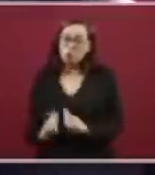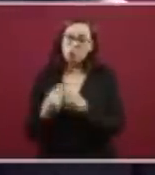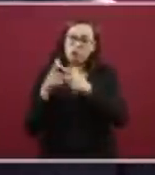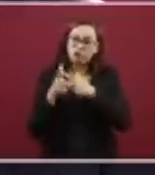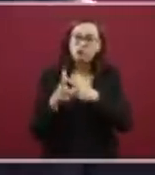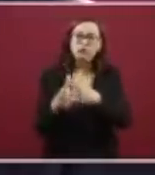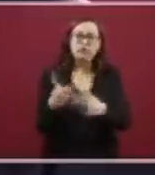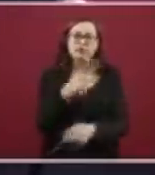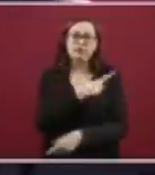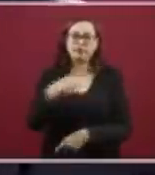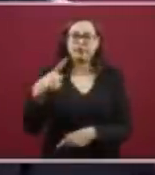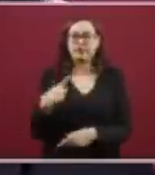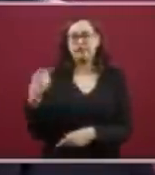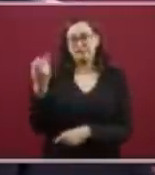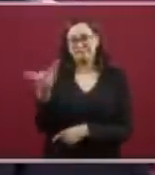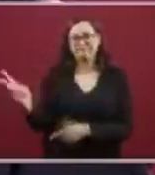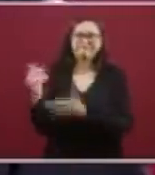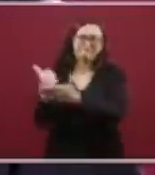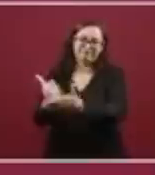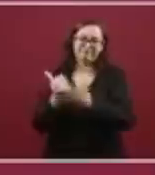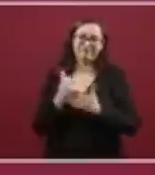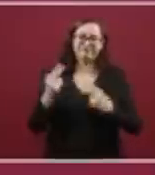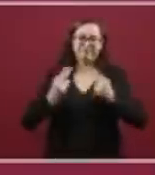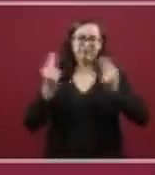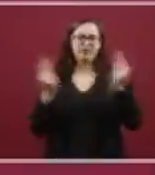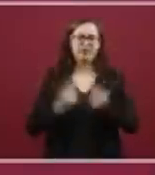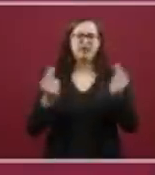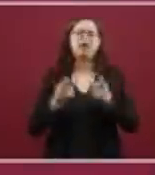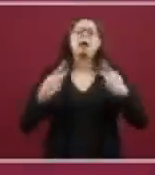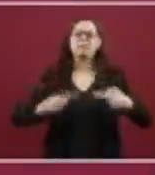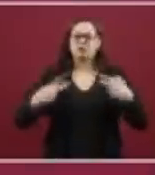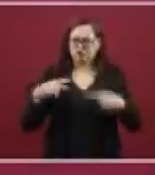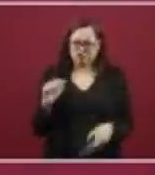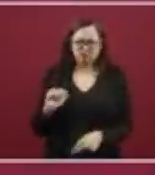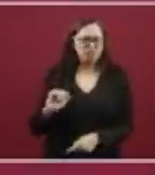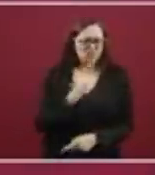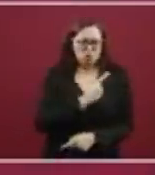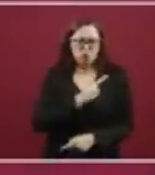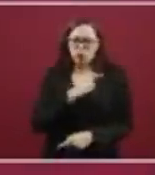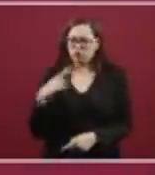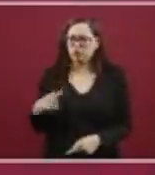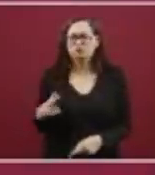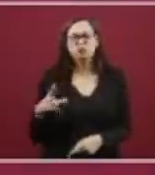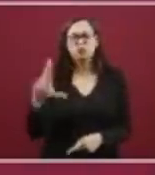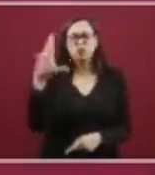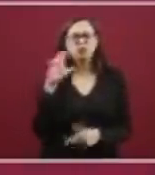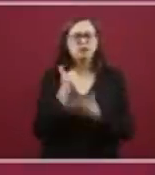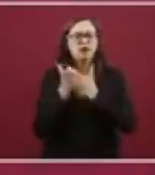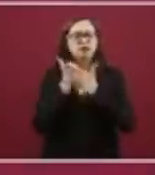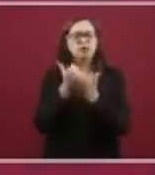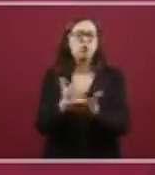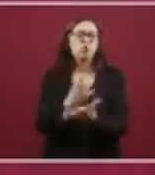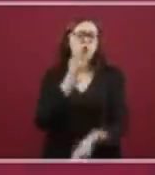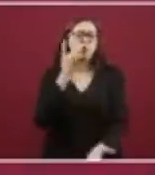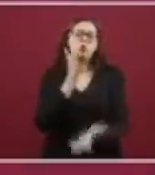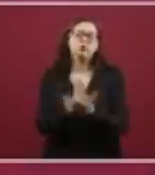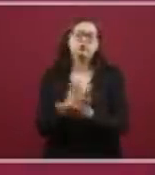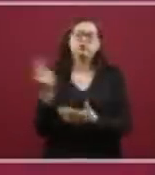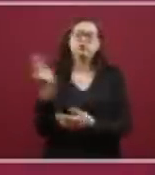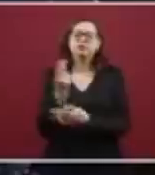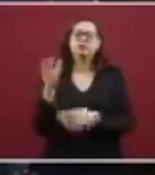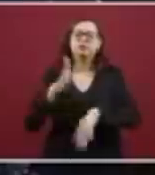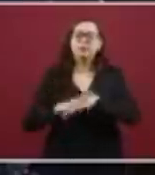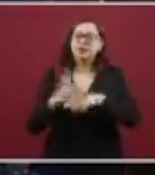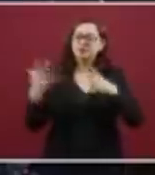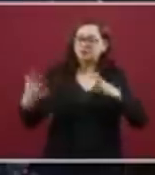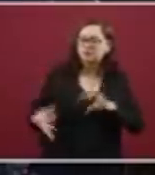ayudando los ciudadanos y la gente está dispuesta a eso. Es cosa de articular los